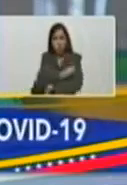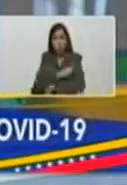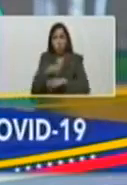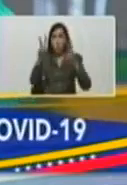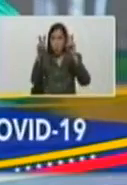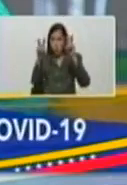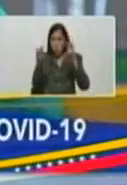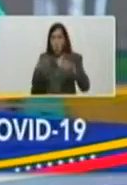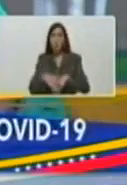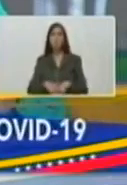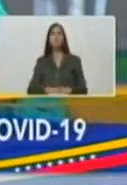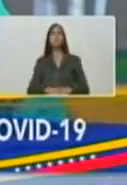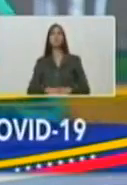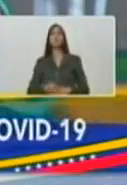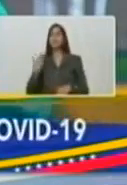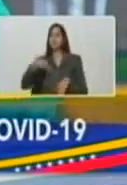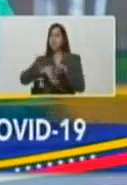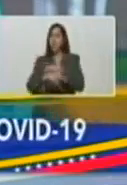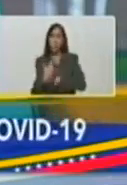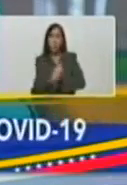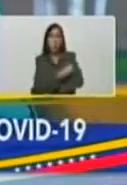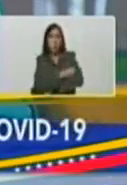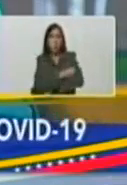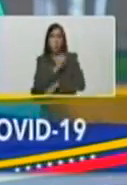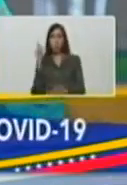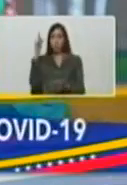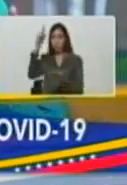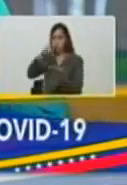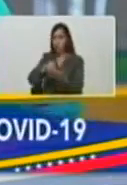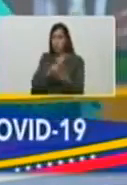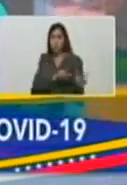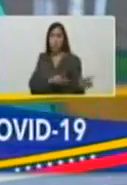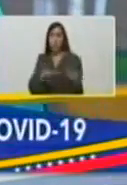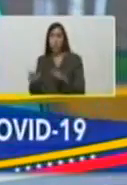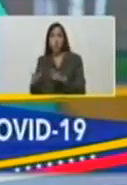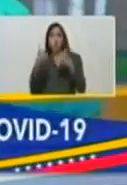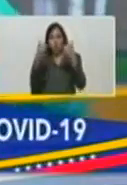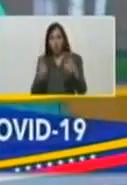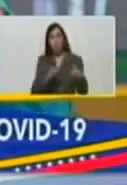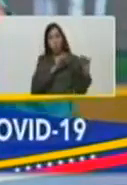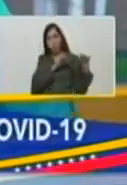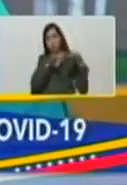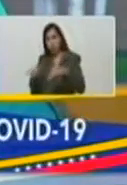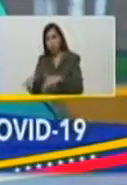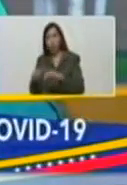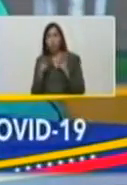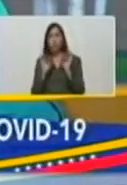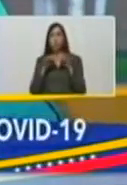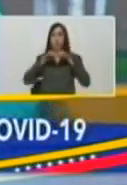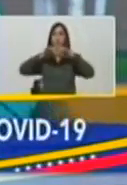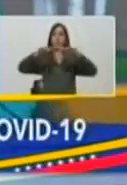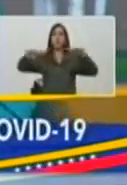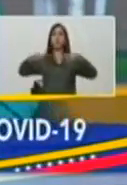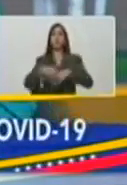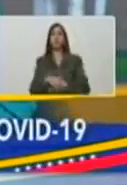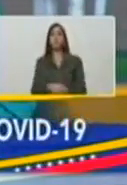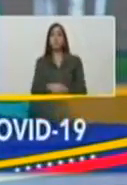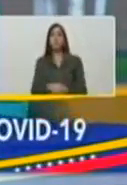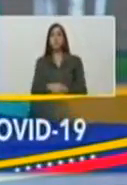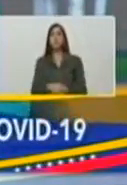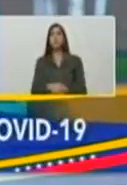itinerante. Vamos a vacunarnos. Las vacunas ya las tenemos. Ahora vamos a vacunarnos masivamente para la